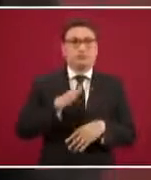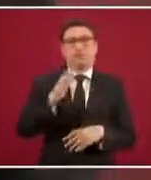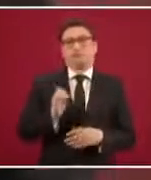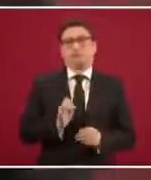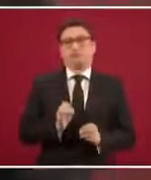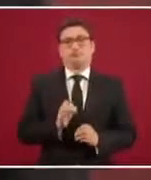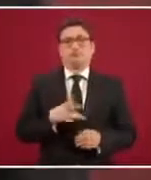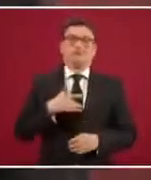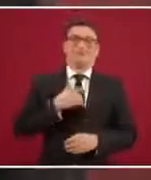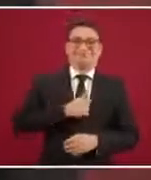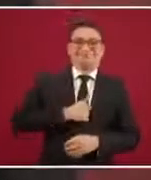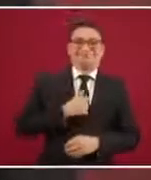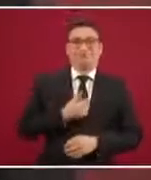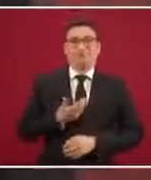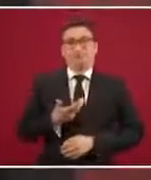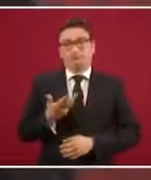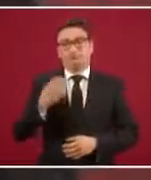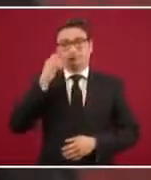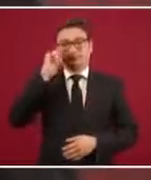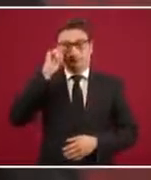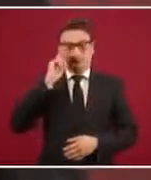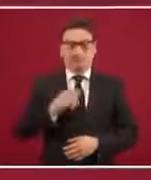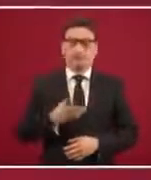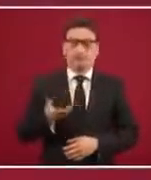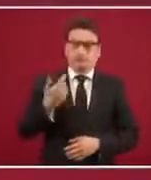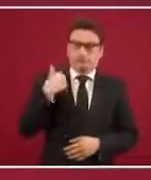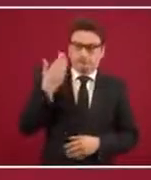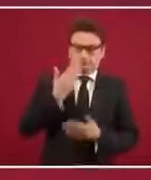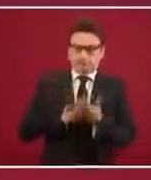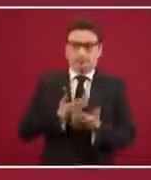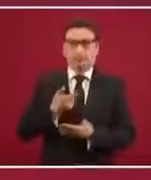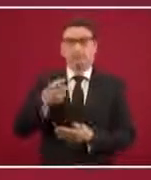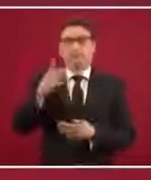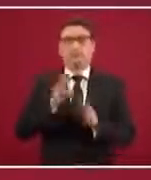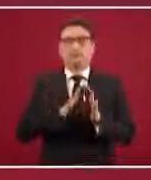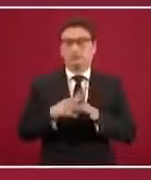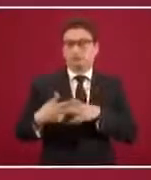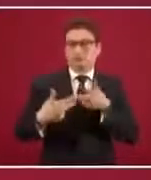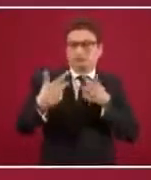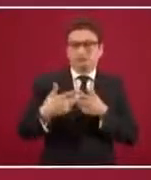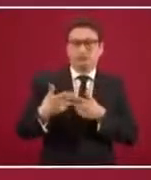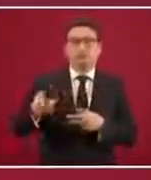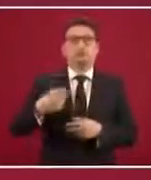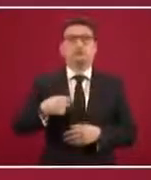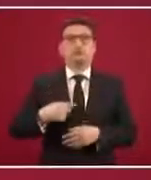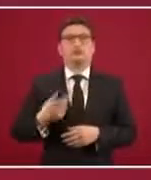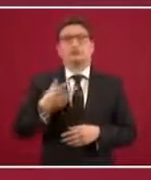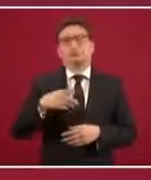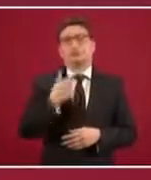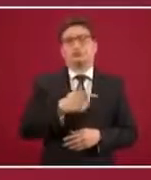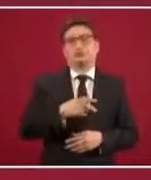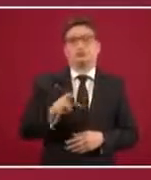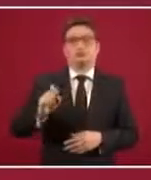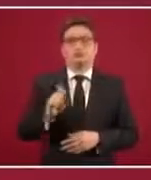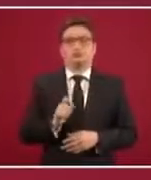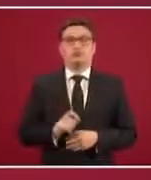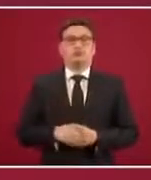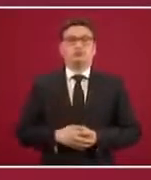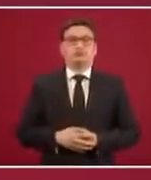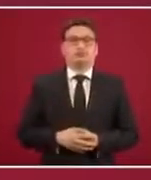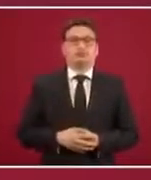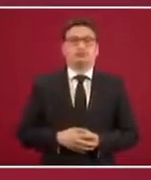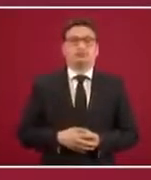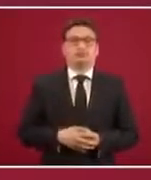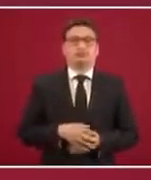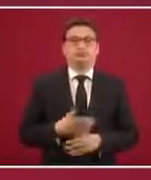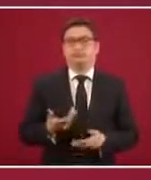este tema. Lo planteé en la teleconferencia del G20.